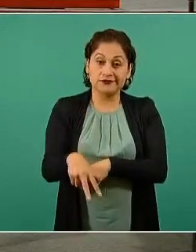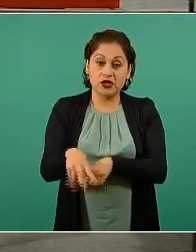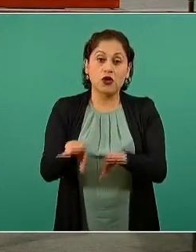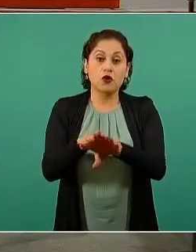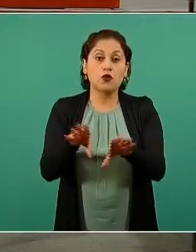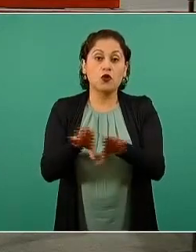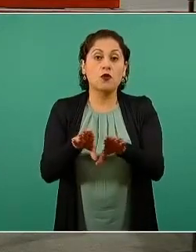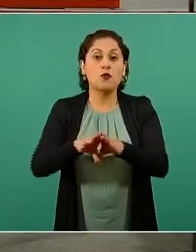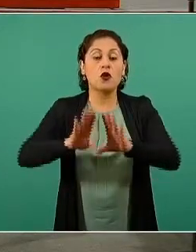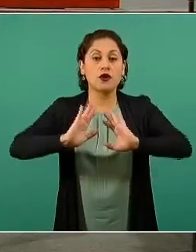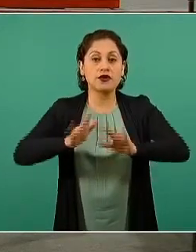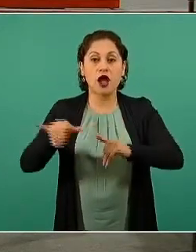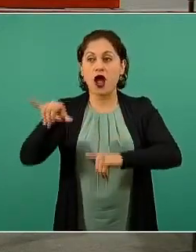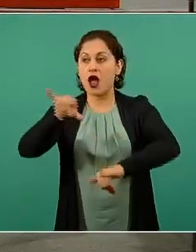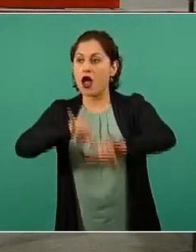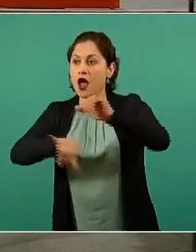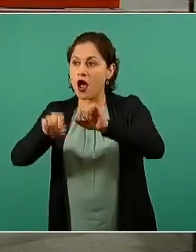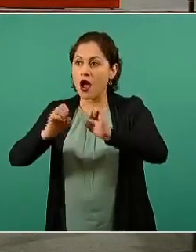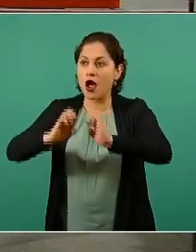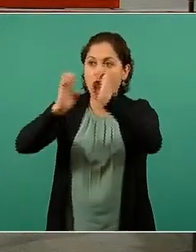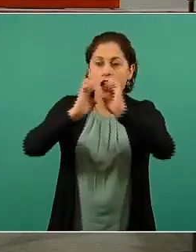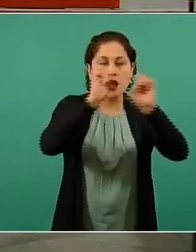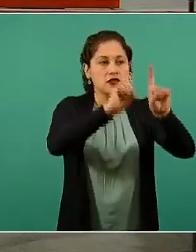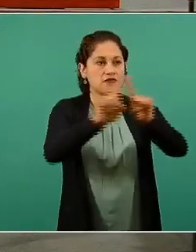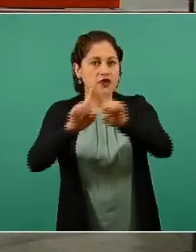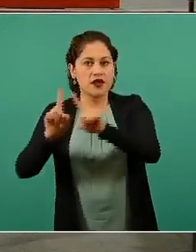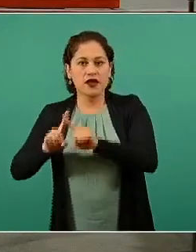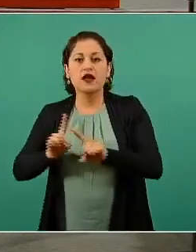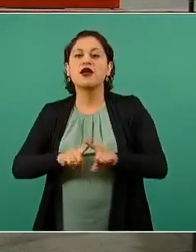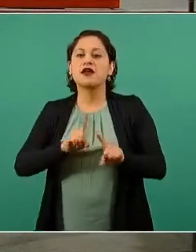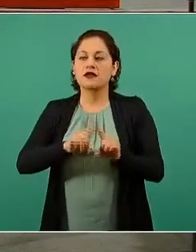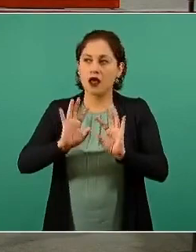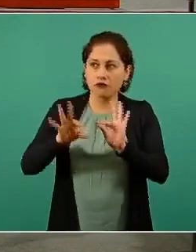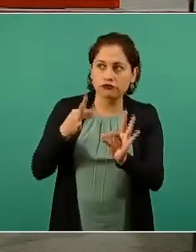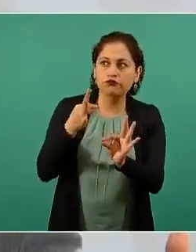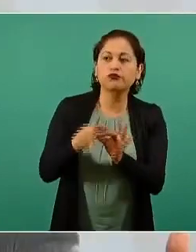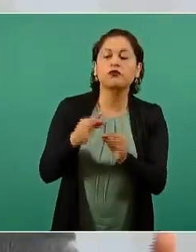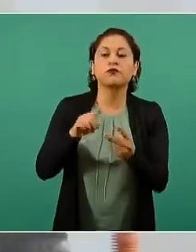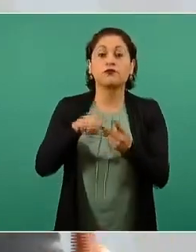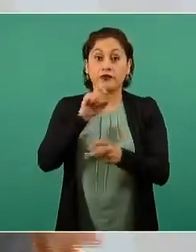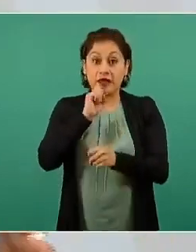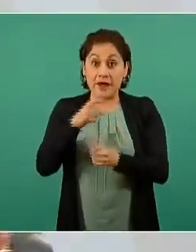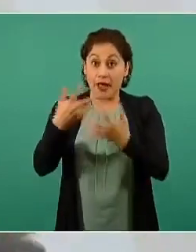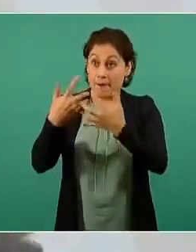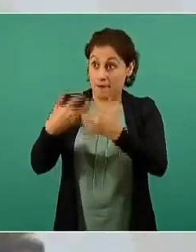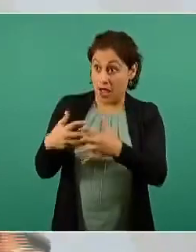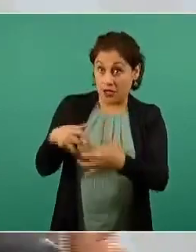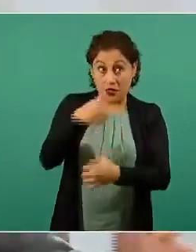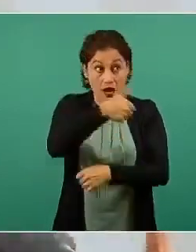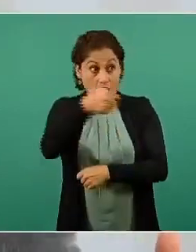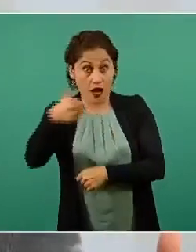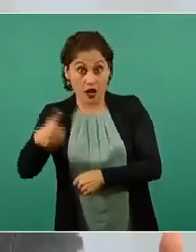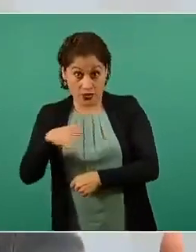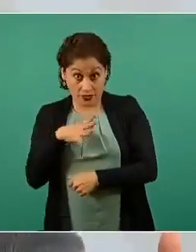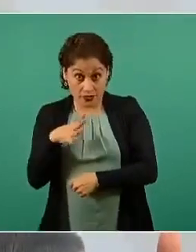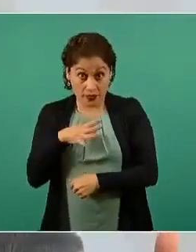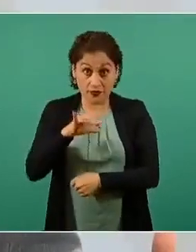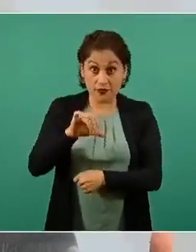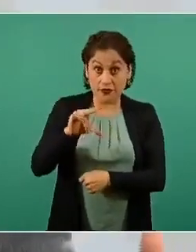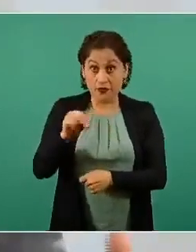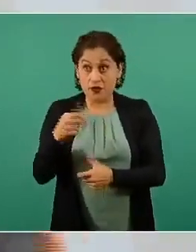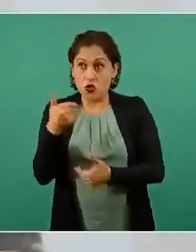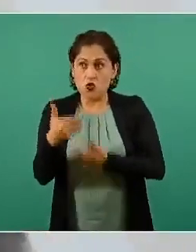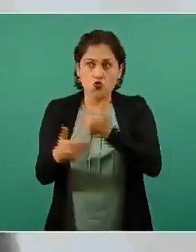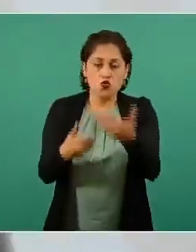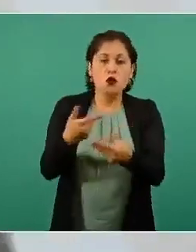los insumos de las plantas, todas los aparatos que se necesitaban para producir, más los insumos que se necesitaban en